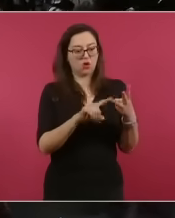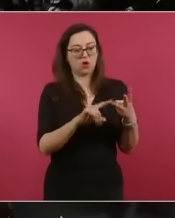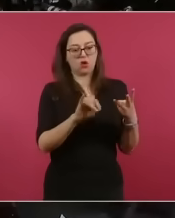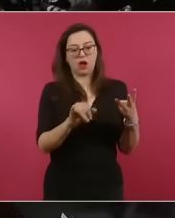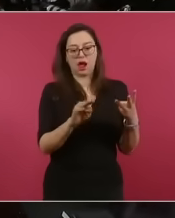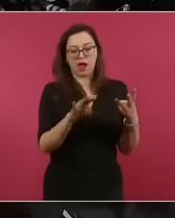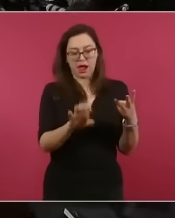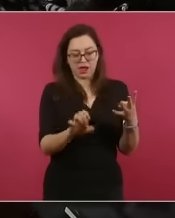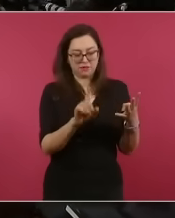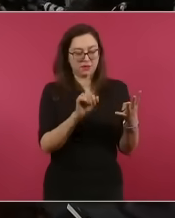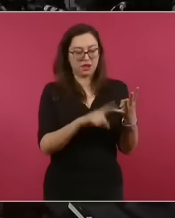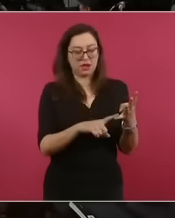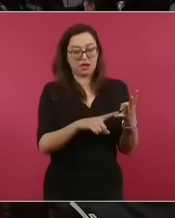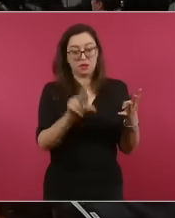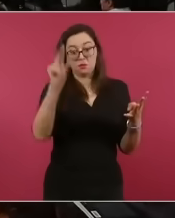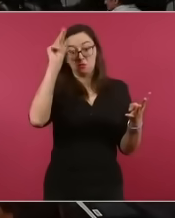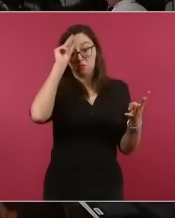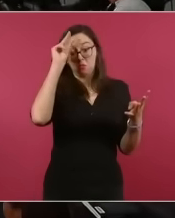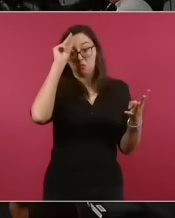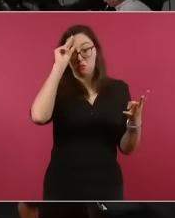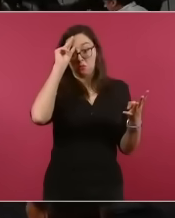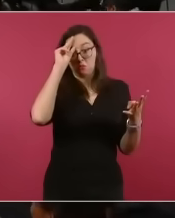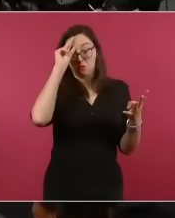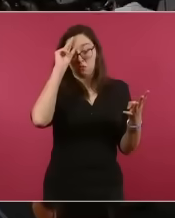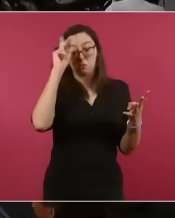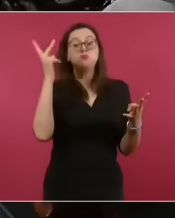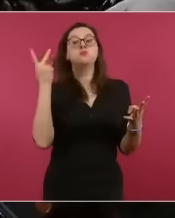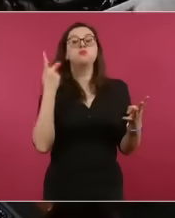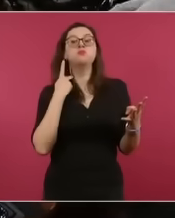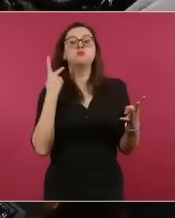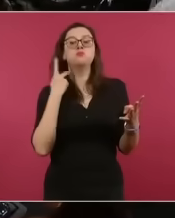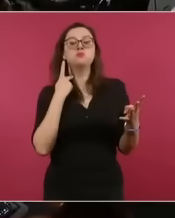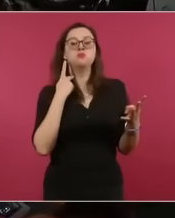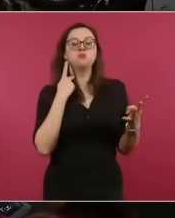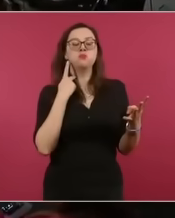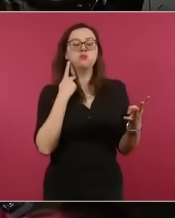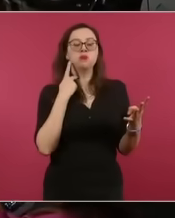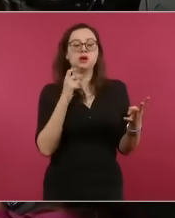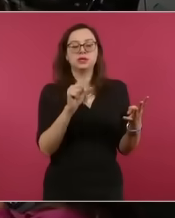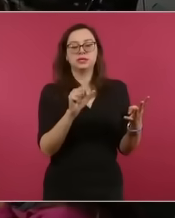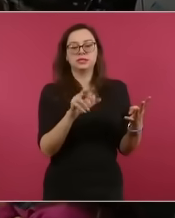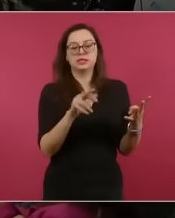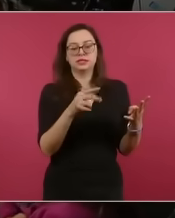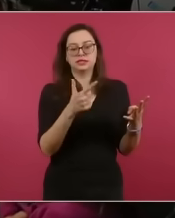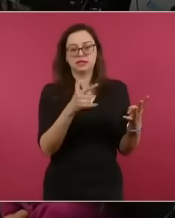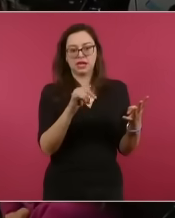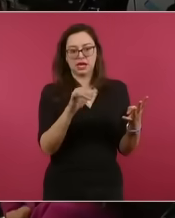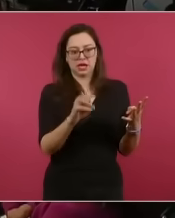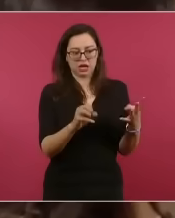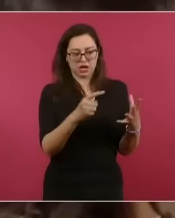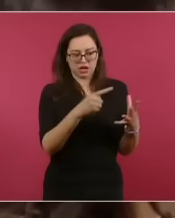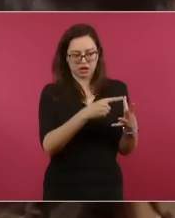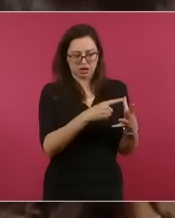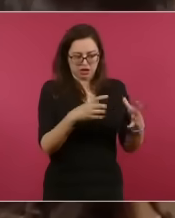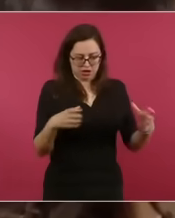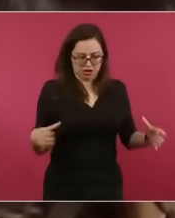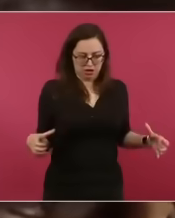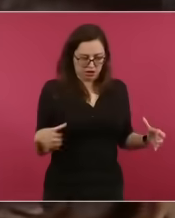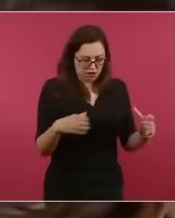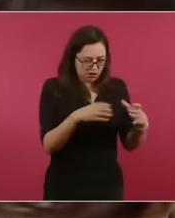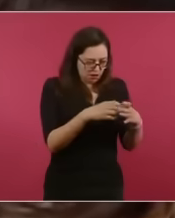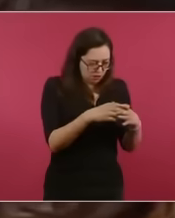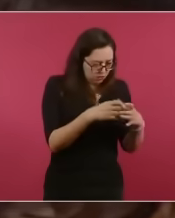Sepúlveda y el intelectual político Sergio Aguayo. Hicieron un